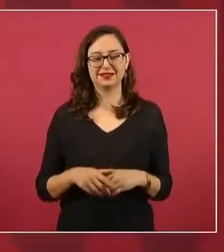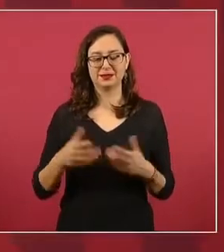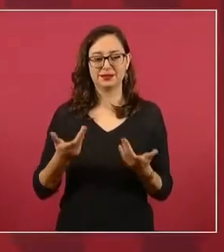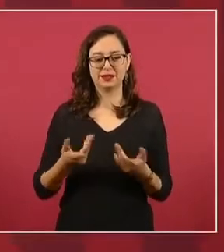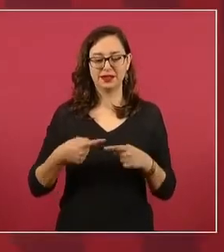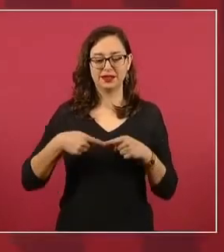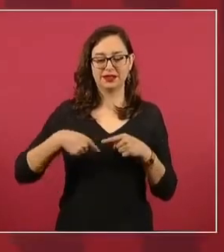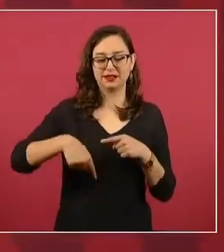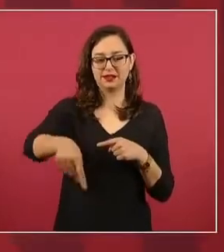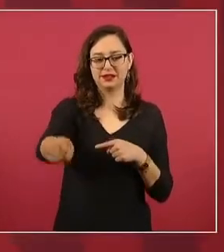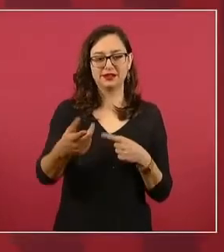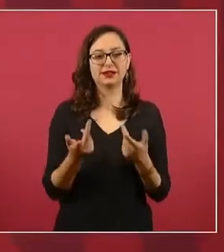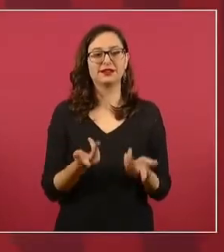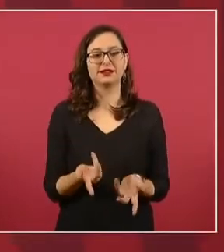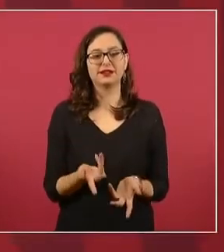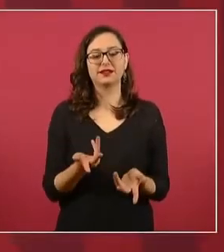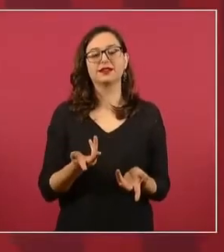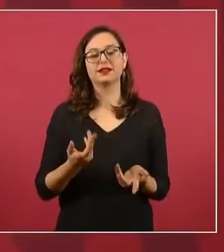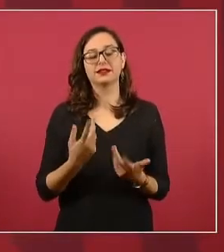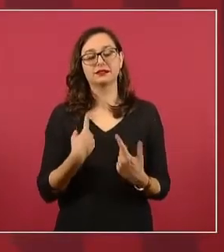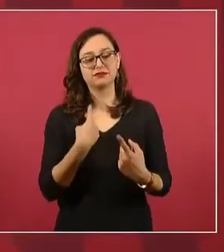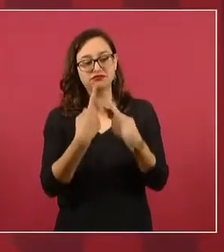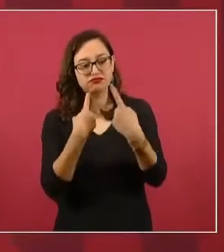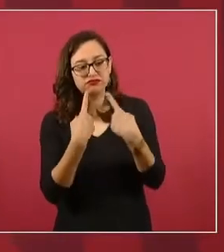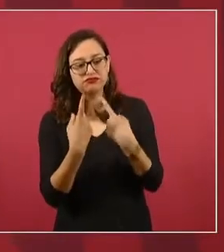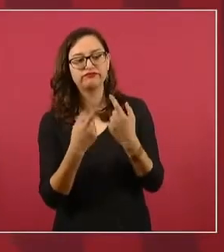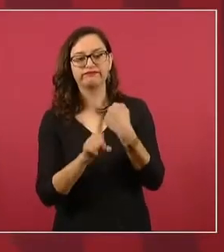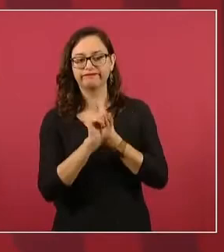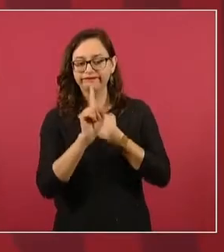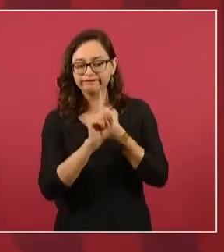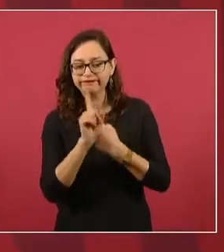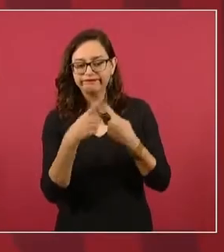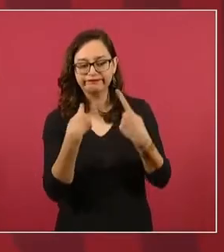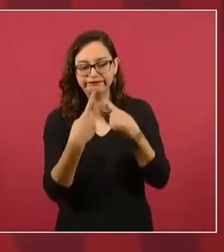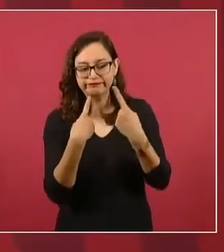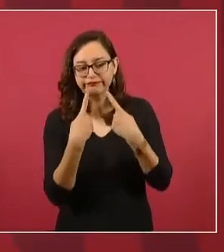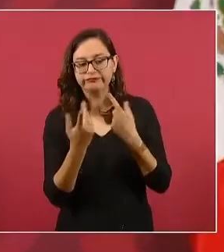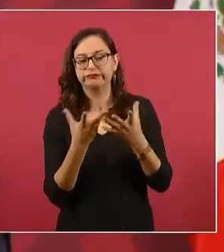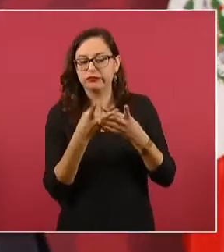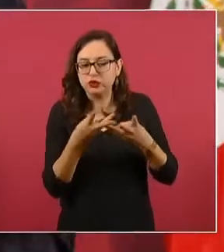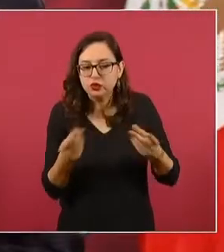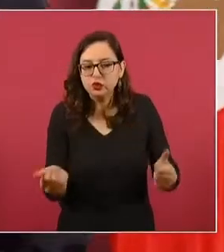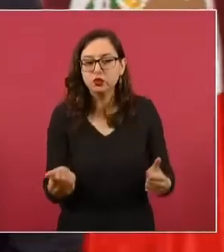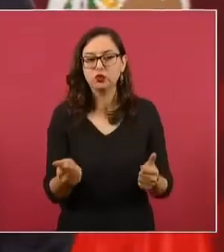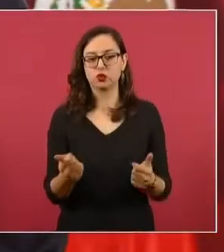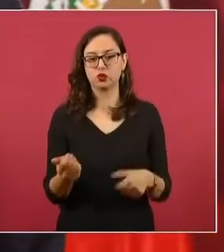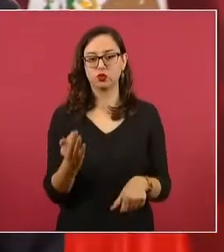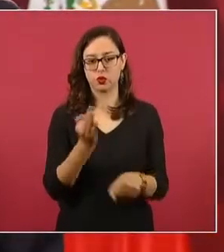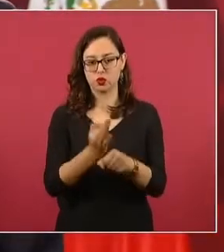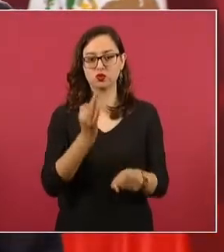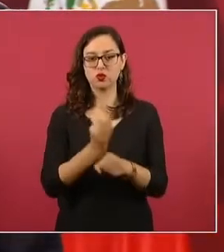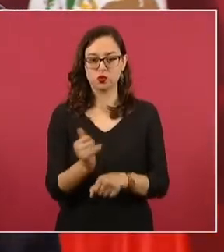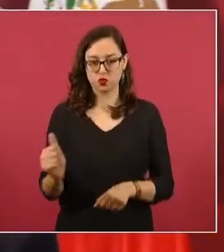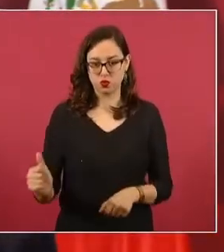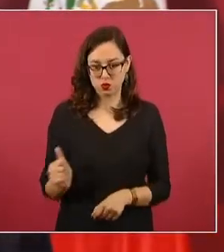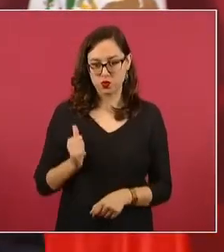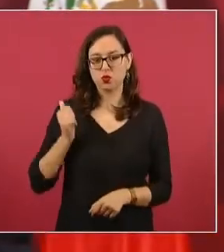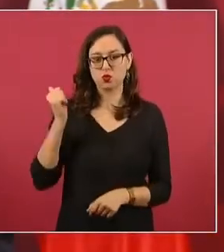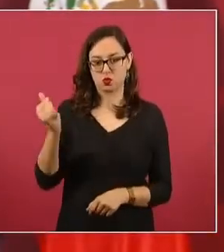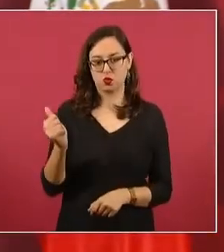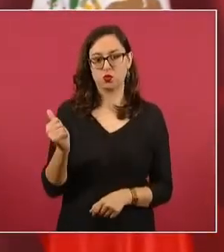estamos dialogando y aprovecho para hacer un llamado a